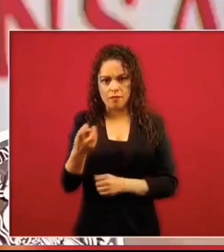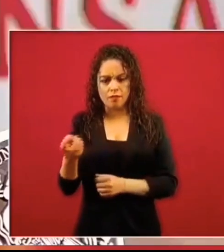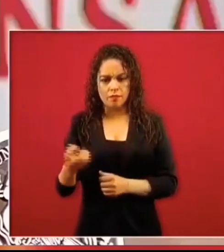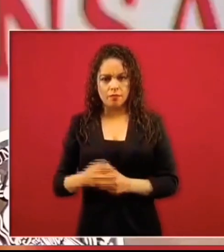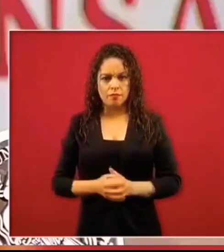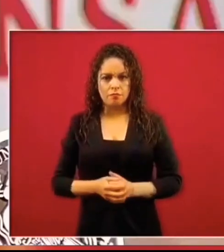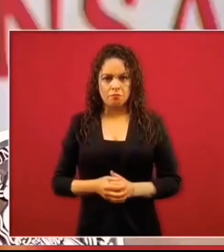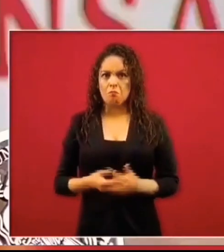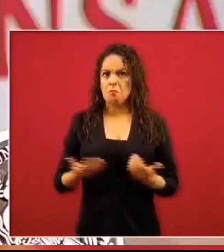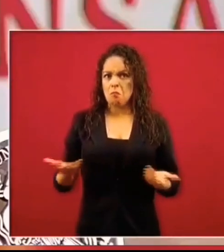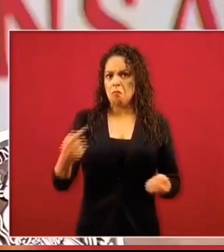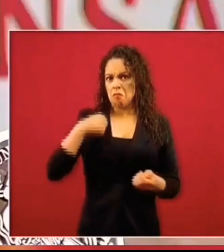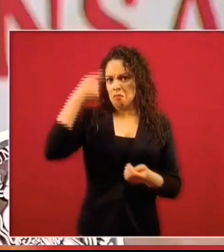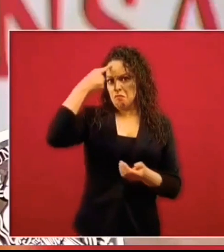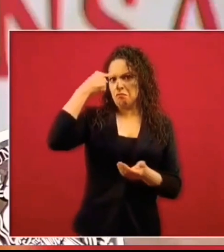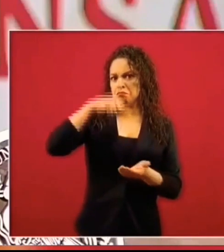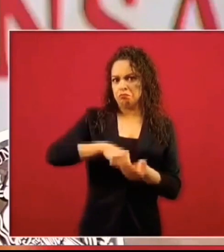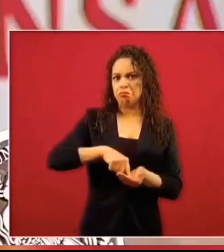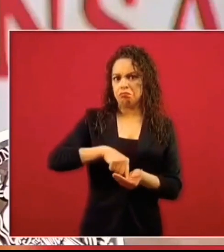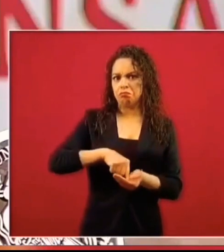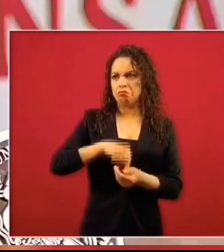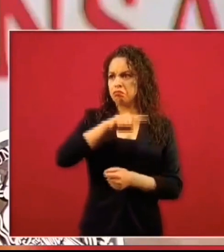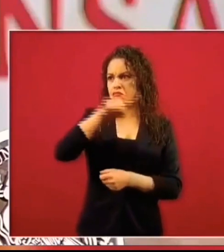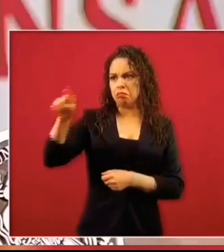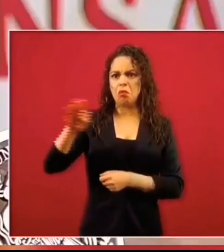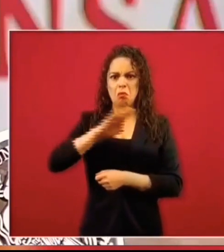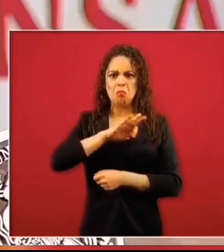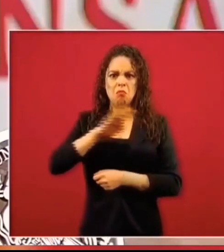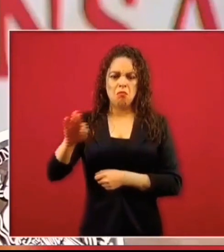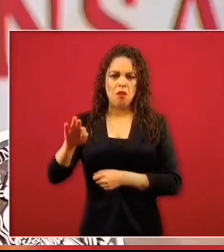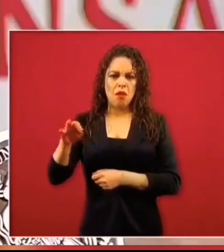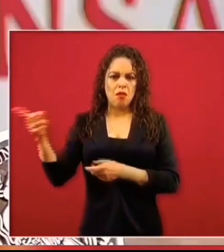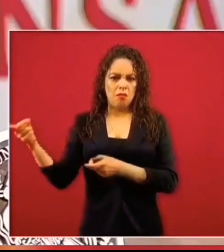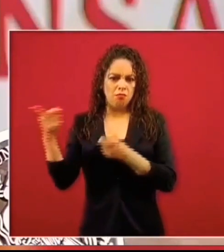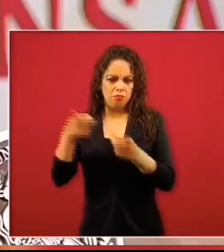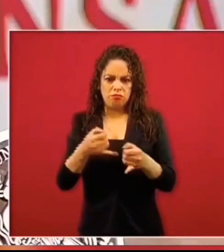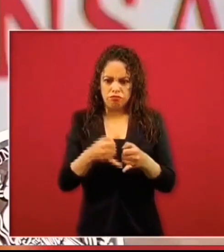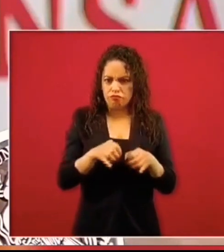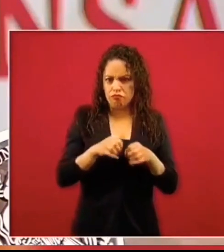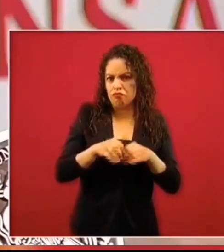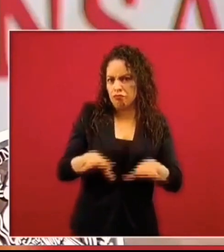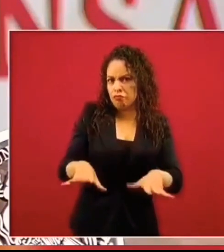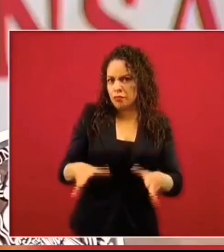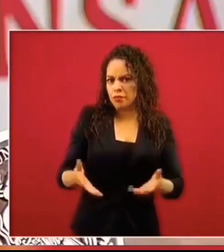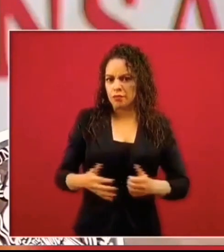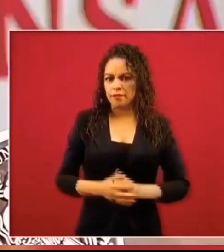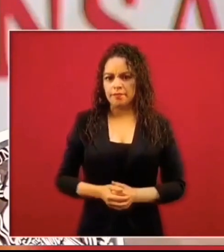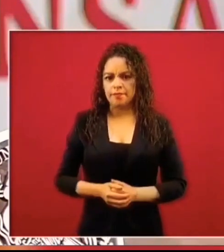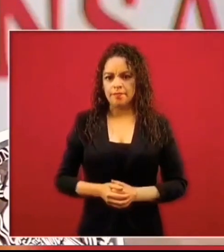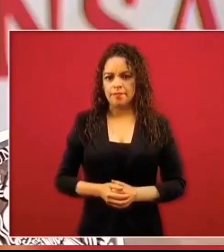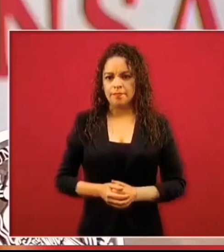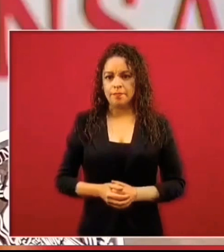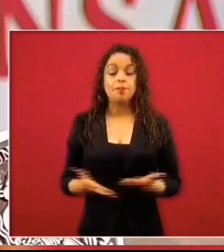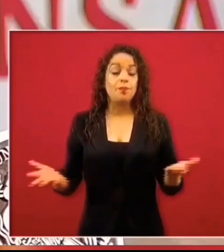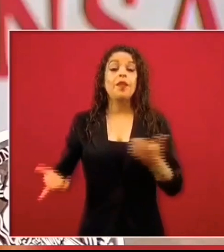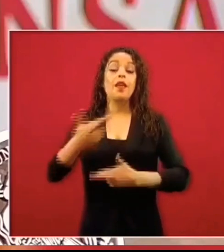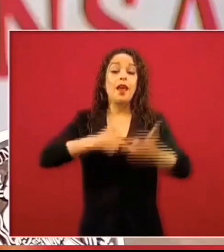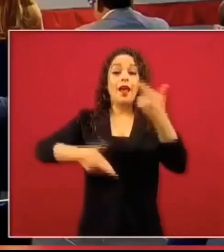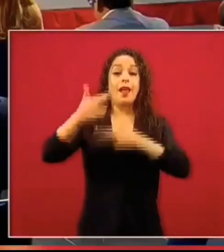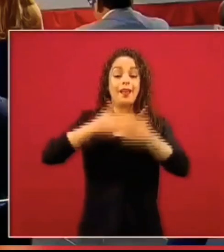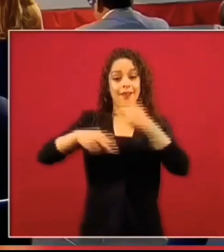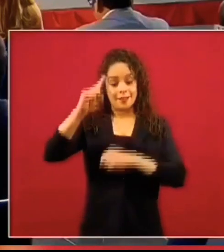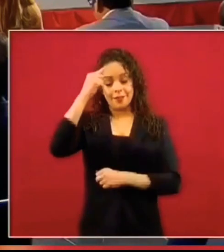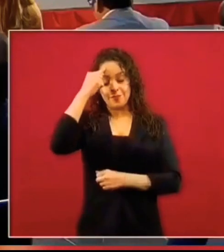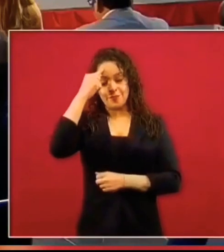Pues yo pienso que podrían ellos informar. Bueno, pero regresando, decían